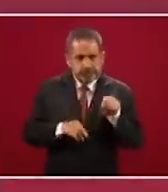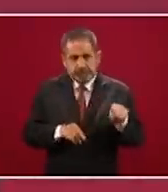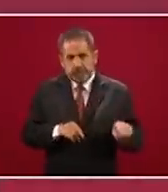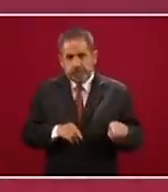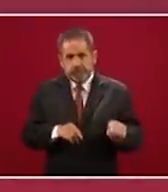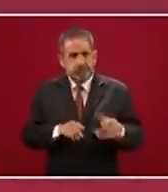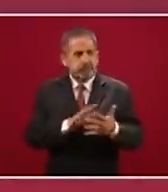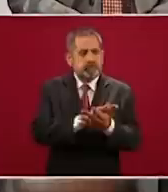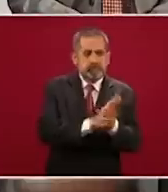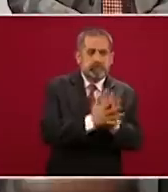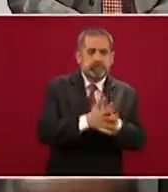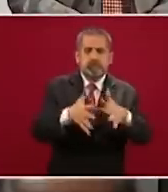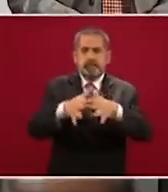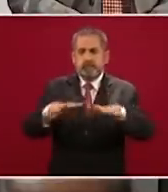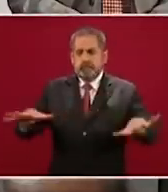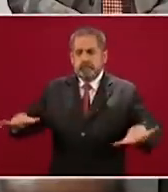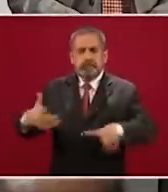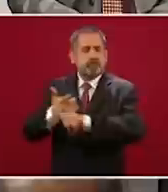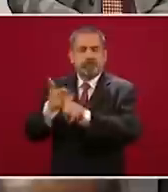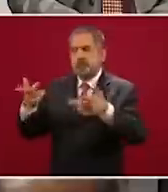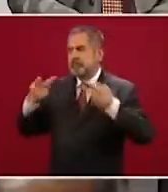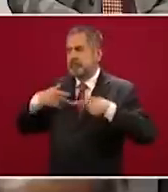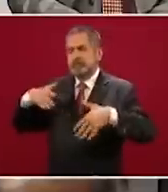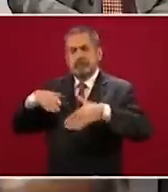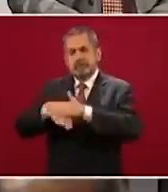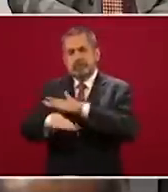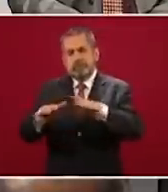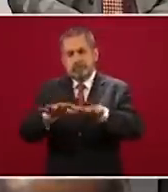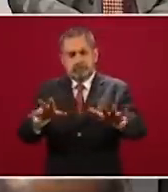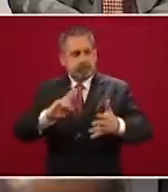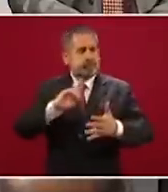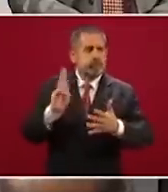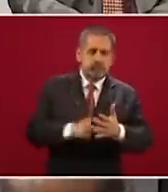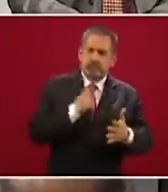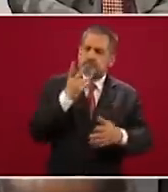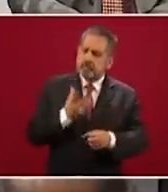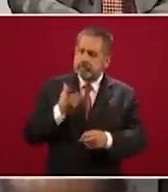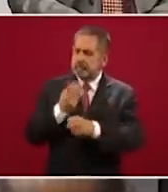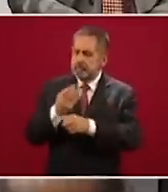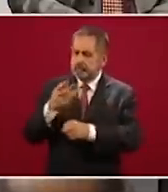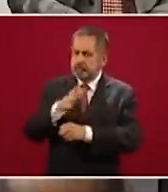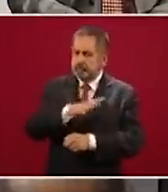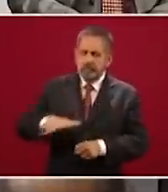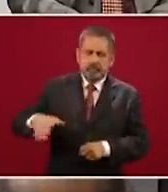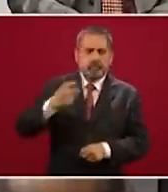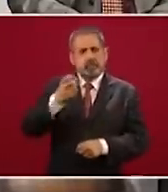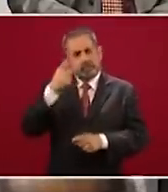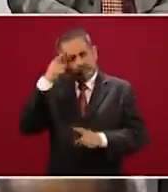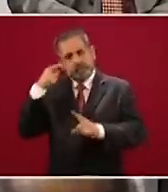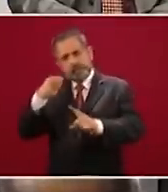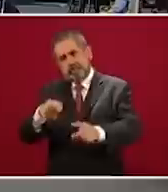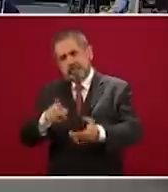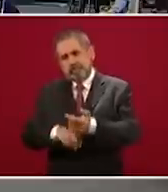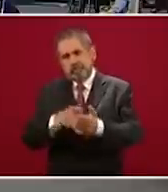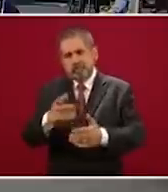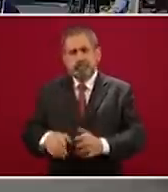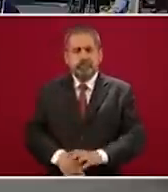se convierta en una playa pública, o sea, recuperar todo lo que podamos. Eso es lo que